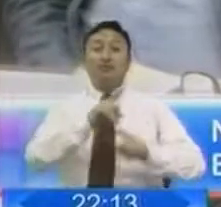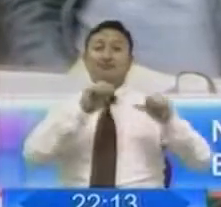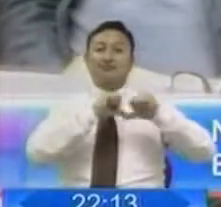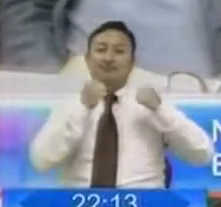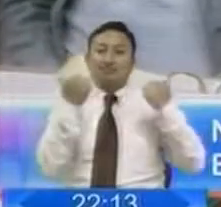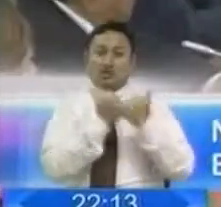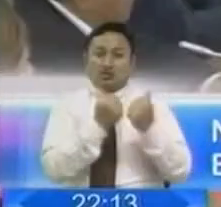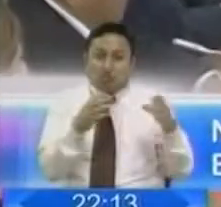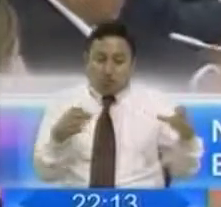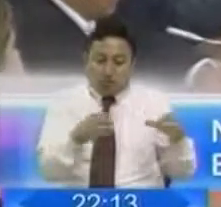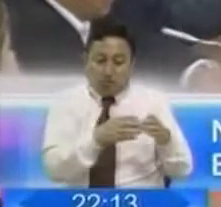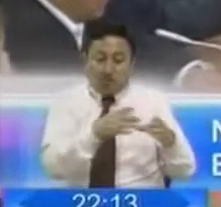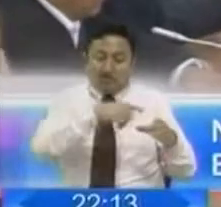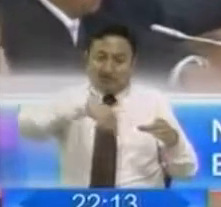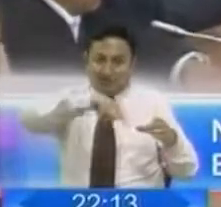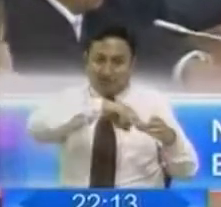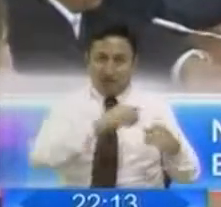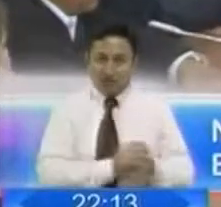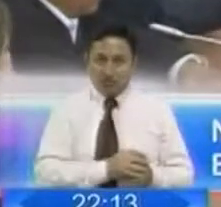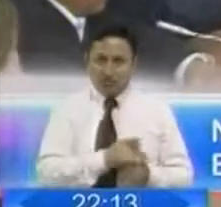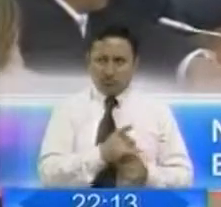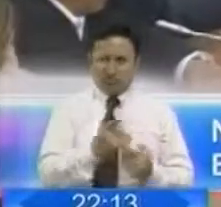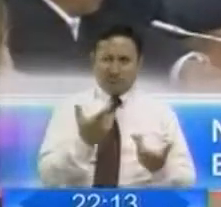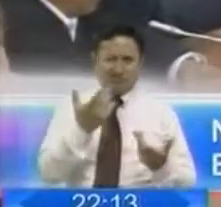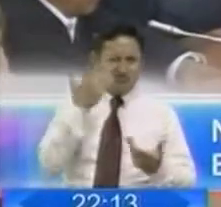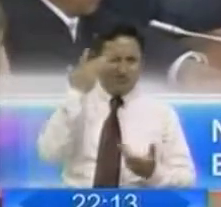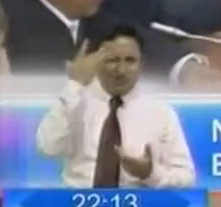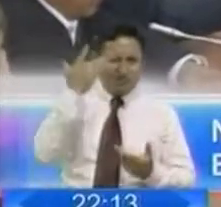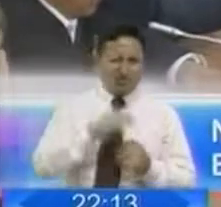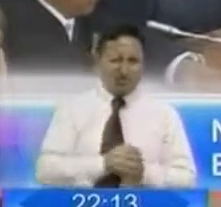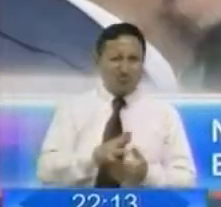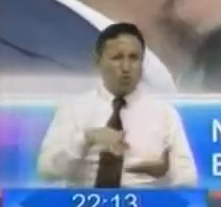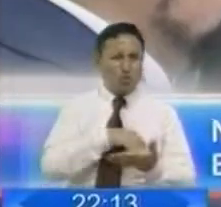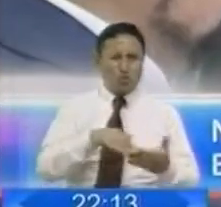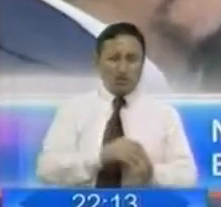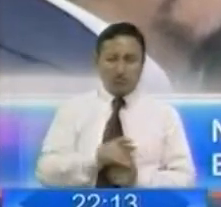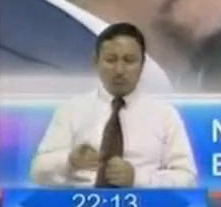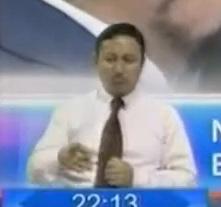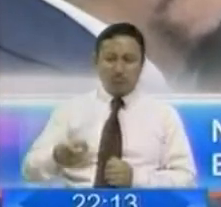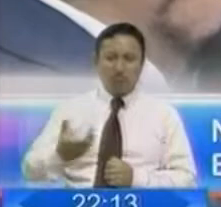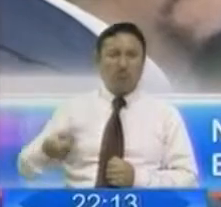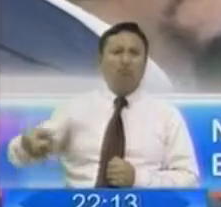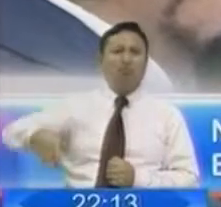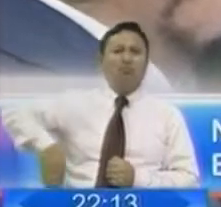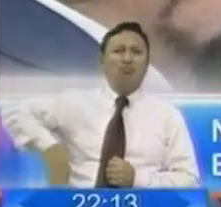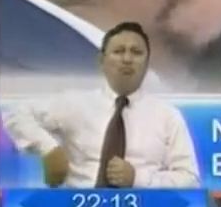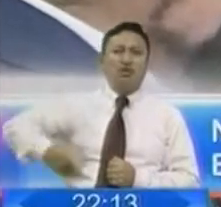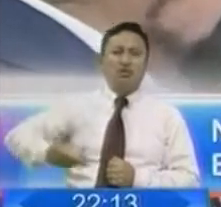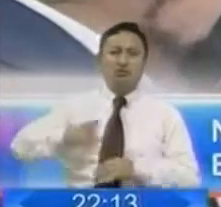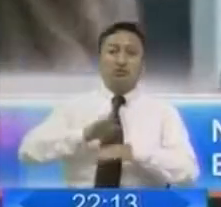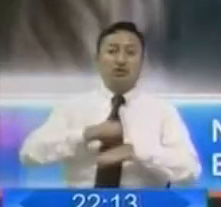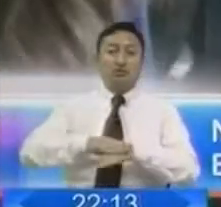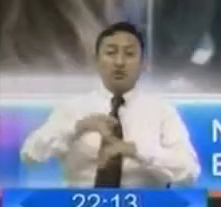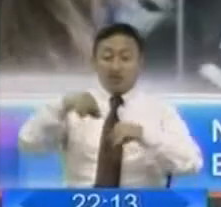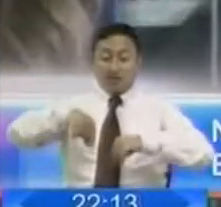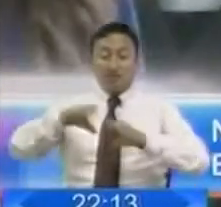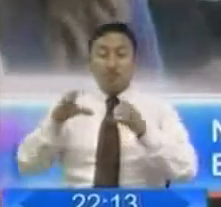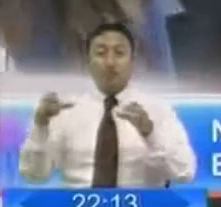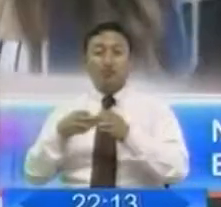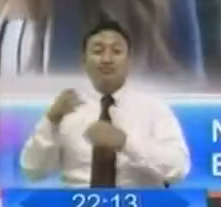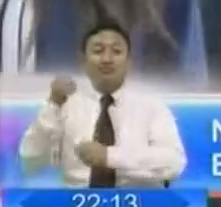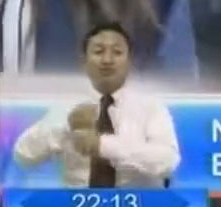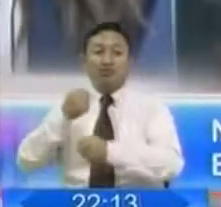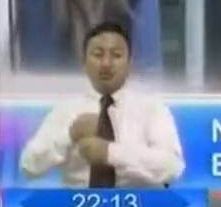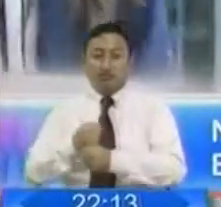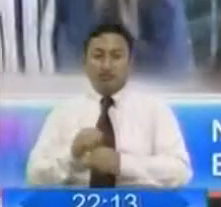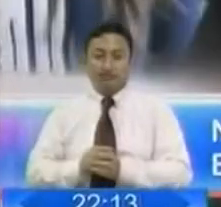Nacional, los legisladores se muestran escépticos sobre esto y apuntan al retraso de la entrega de estas reformas a la situación de la Comisión de los Trabajadores,